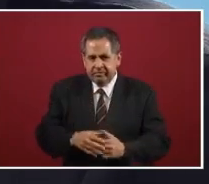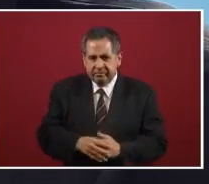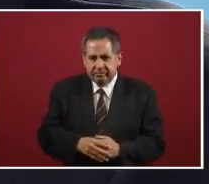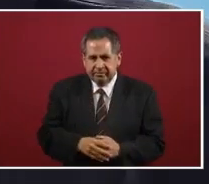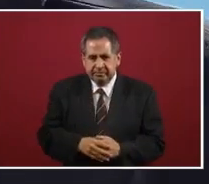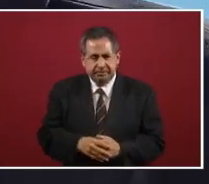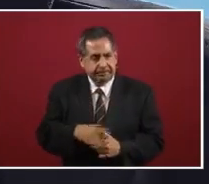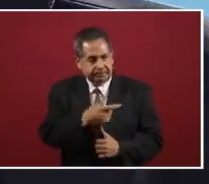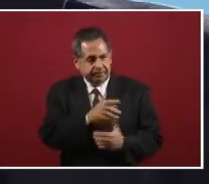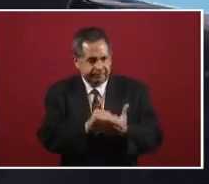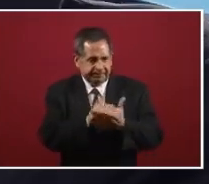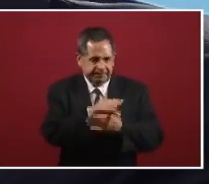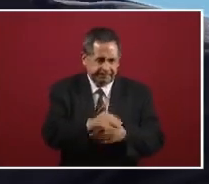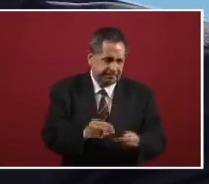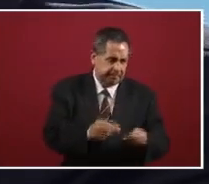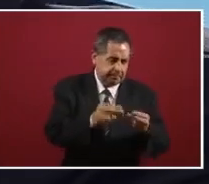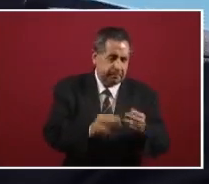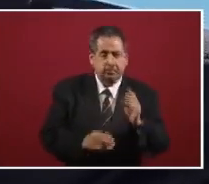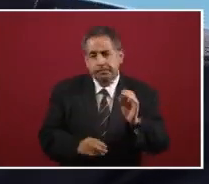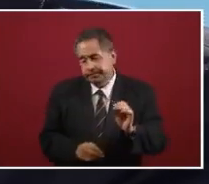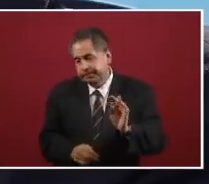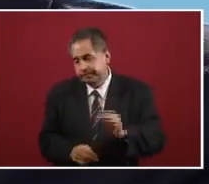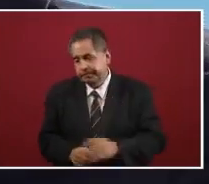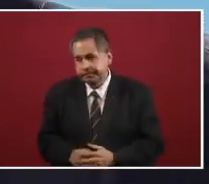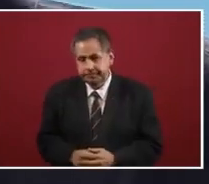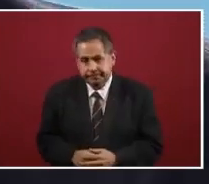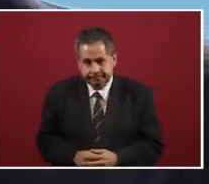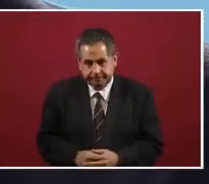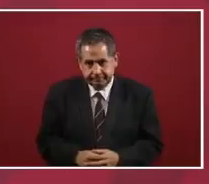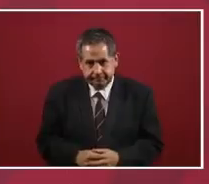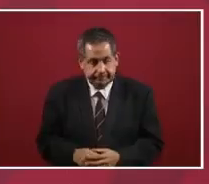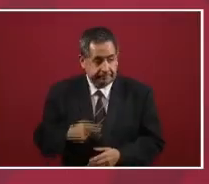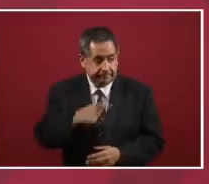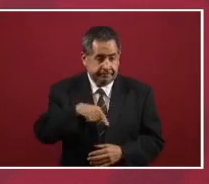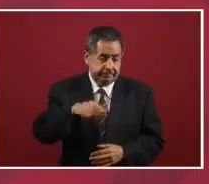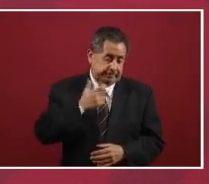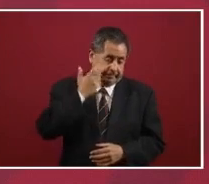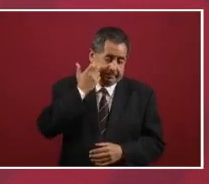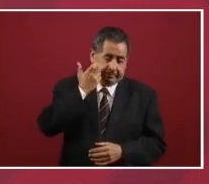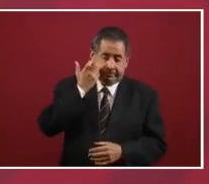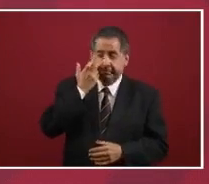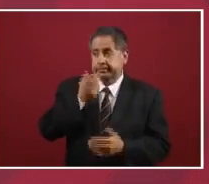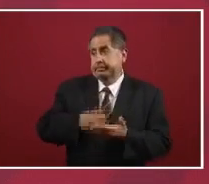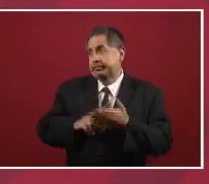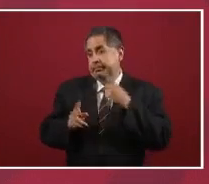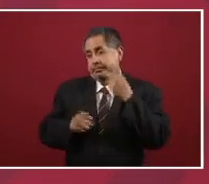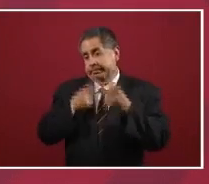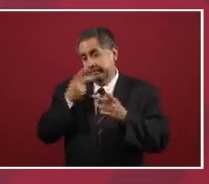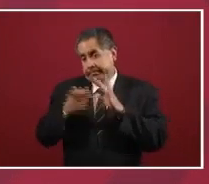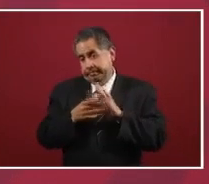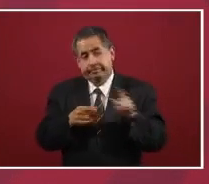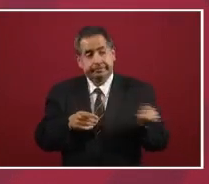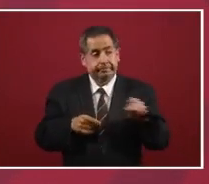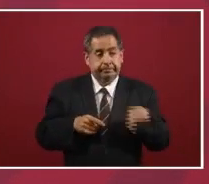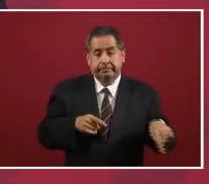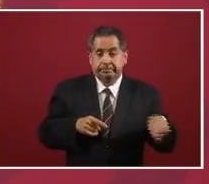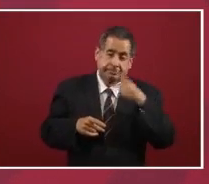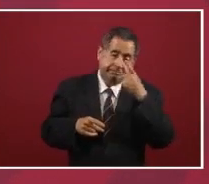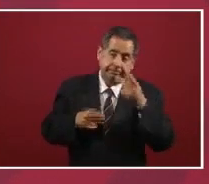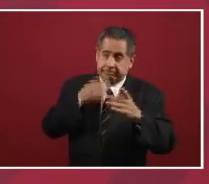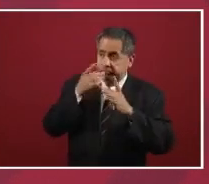Están invirtiendo. ¿O creen ustedes que es un doble discurso, que son demagogos,